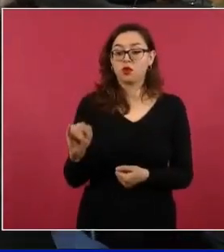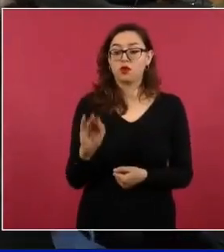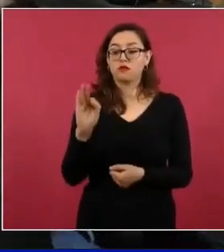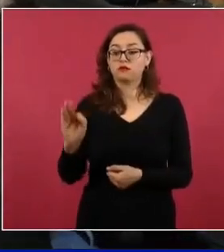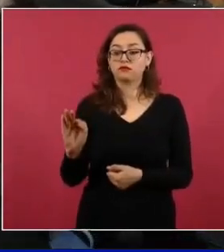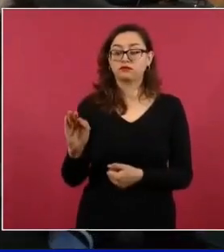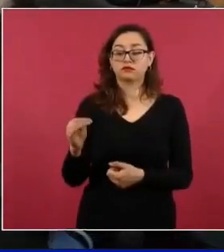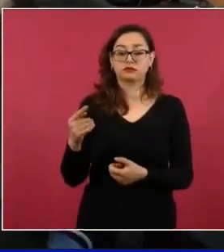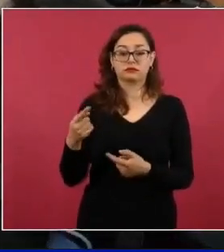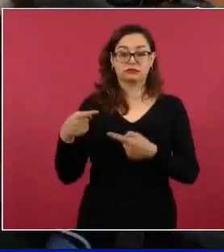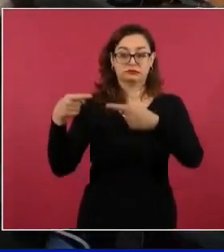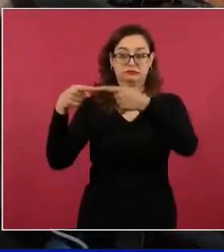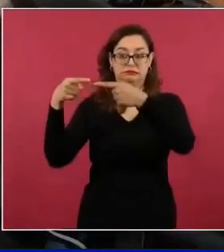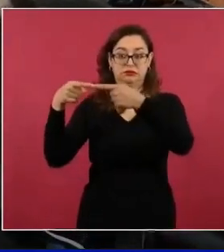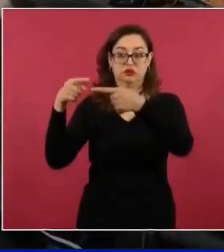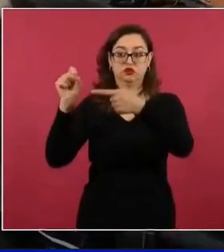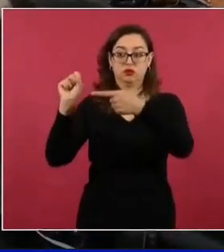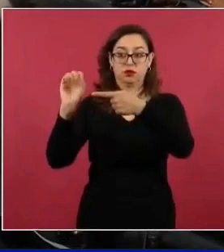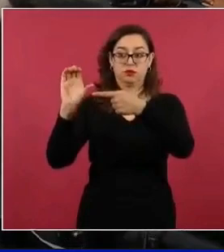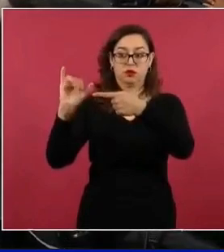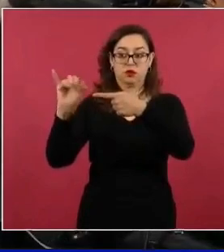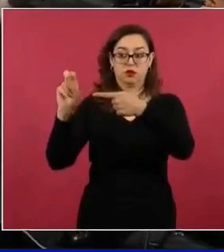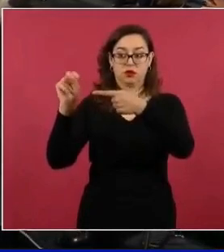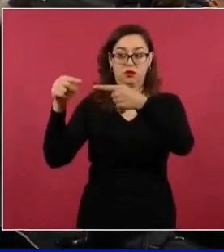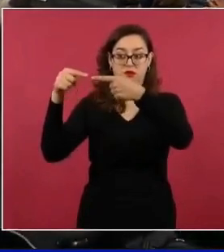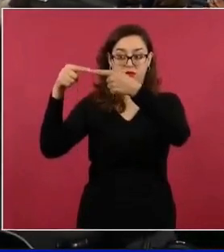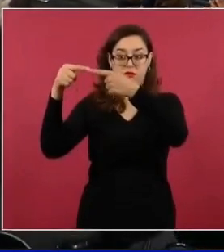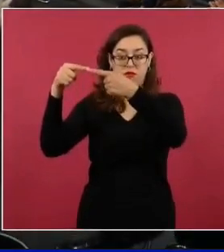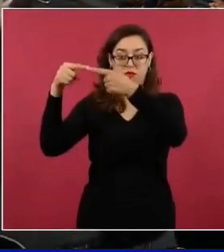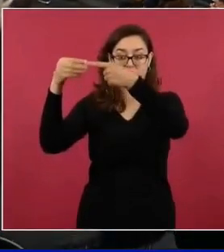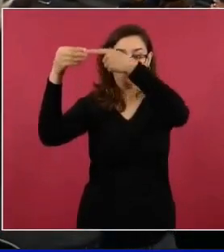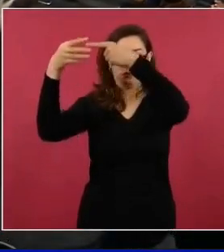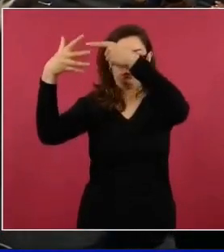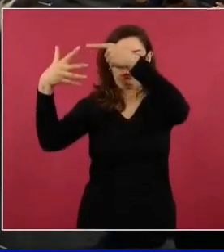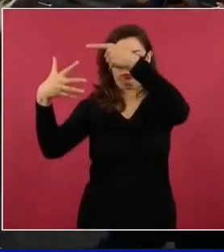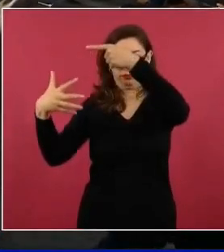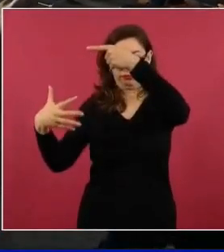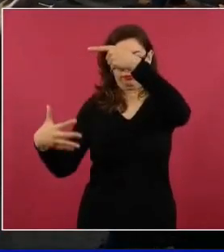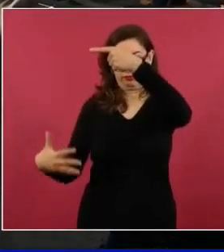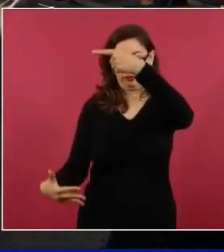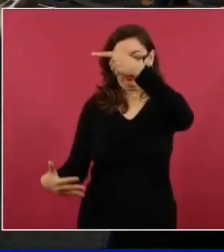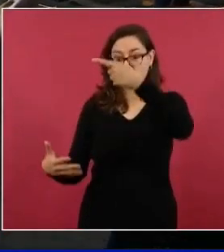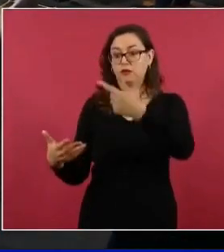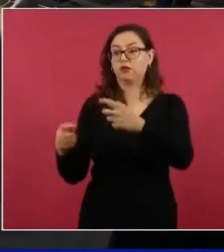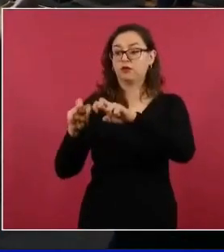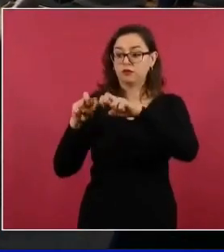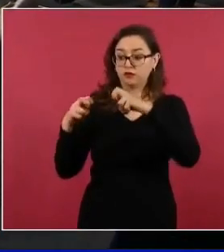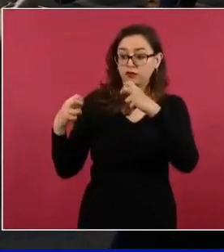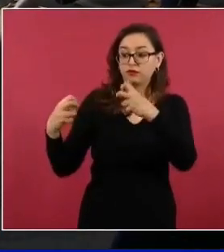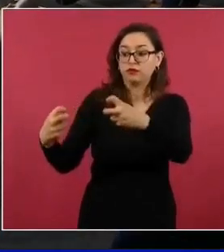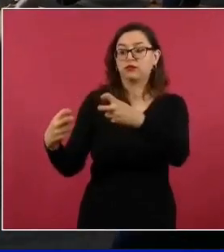hasta los jueces, pasando por ministros, magistrados,